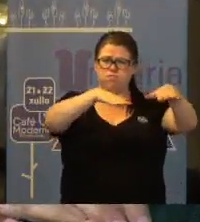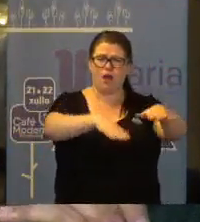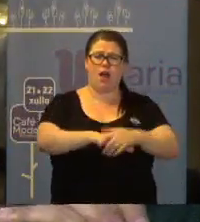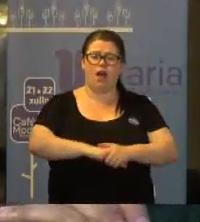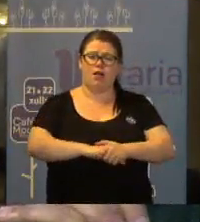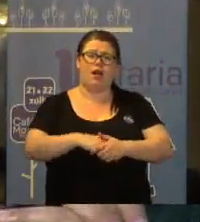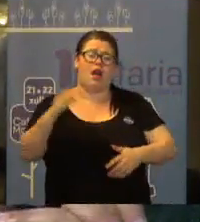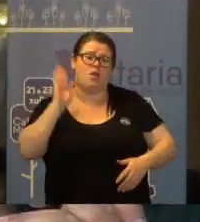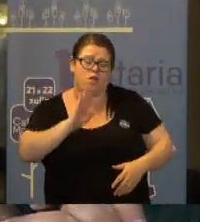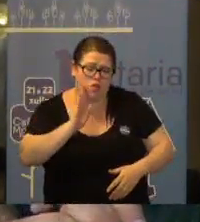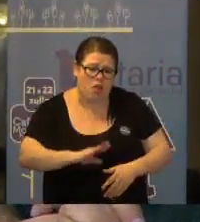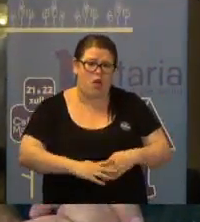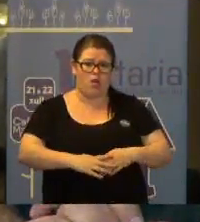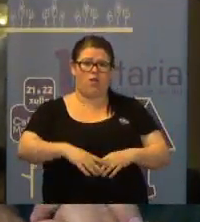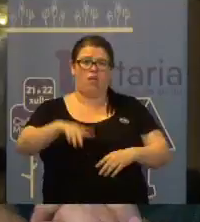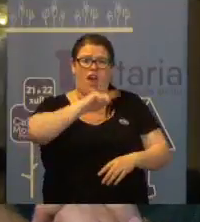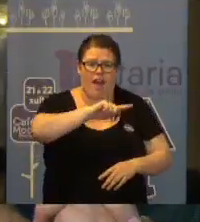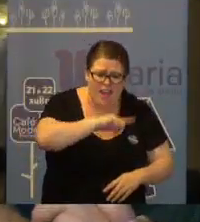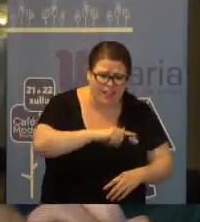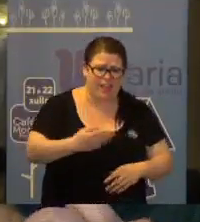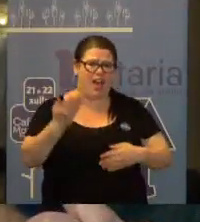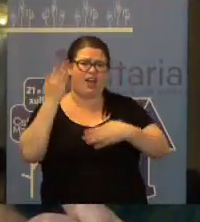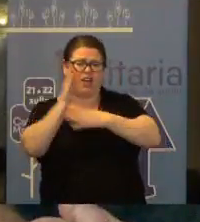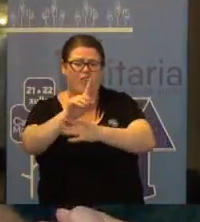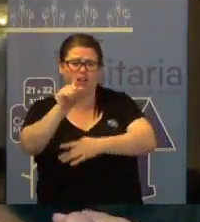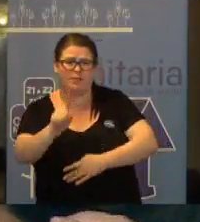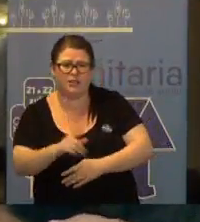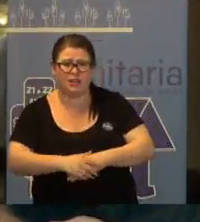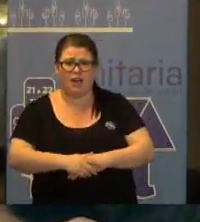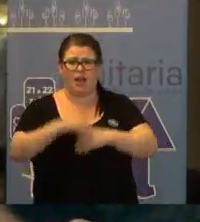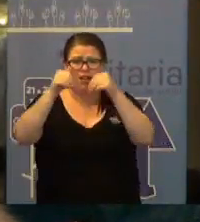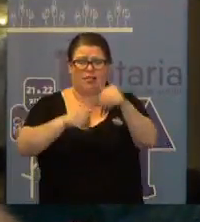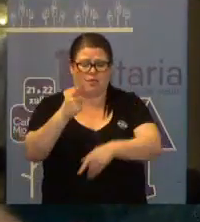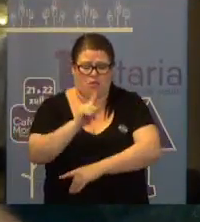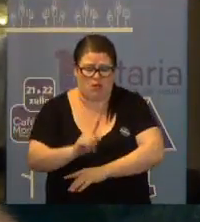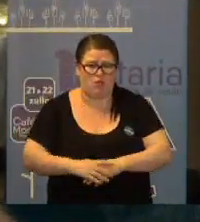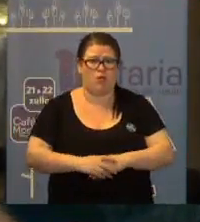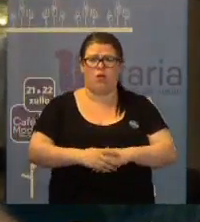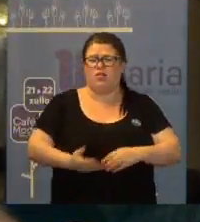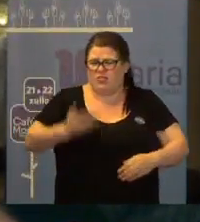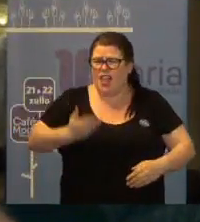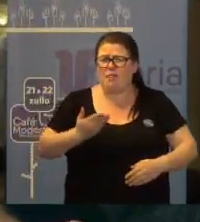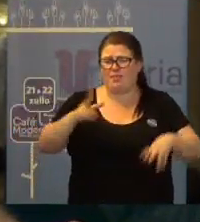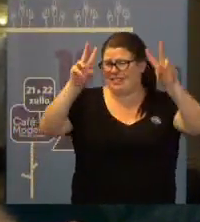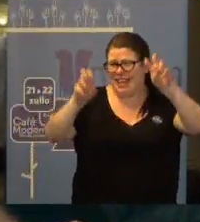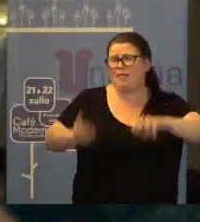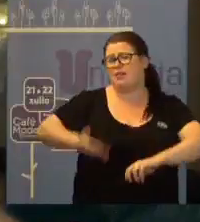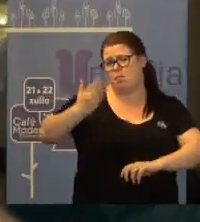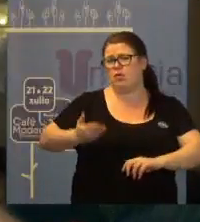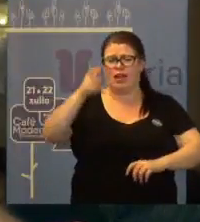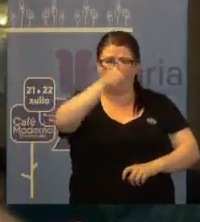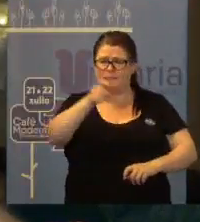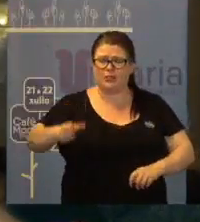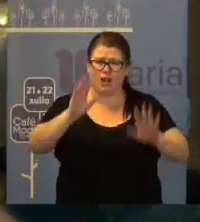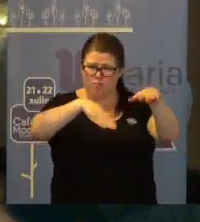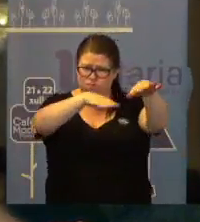corrupción, a ética, non nos representan, le llaman democracia e non lo é, como que non son temas importantes? Son os temas que sacaron a xente á